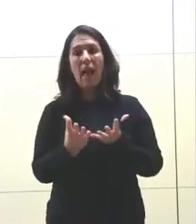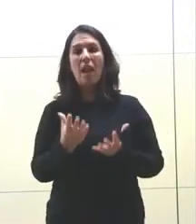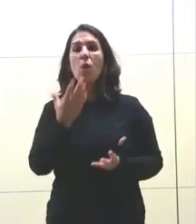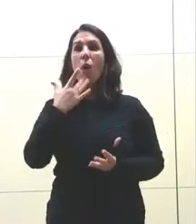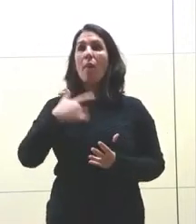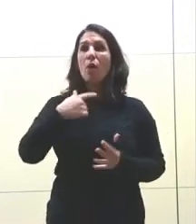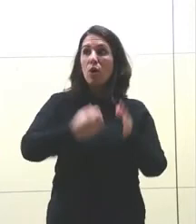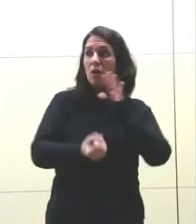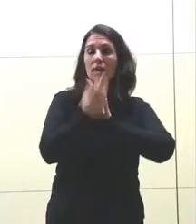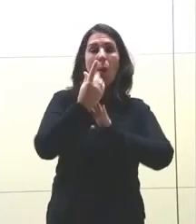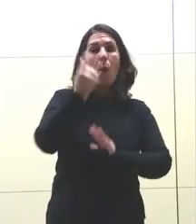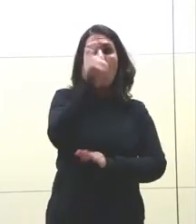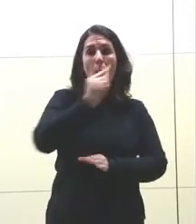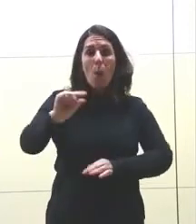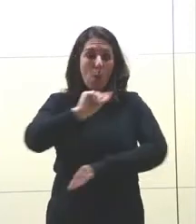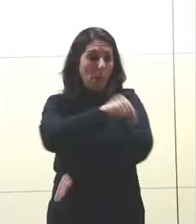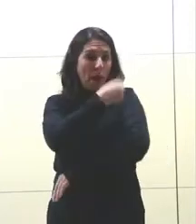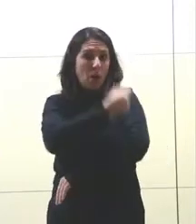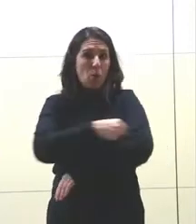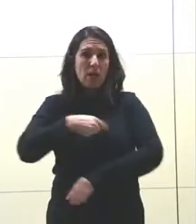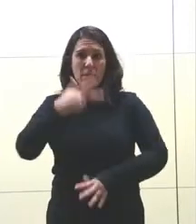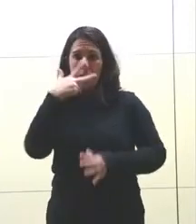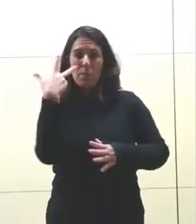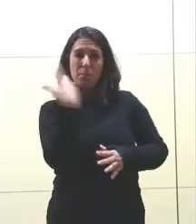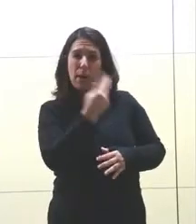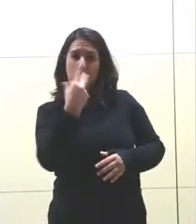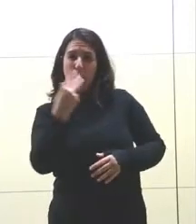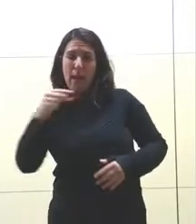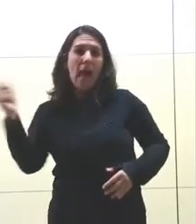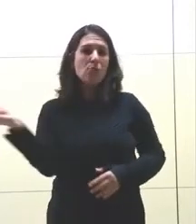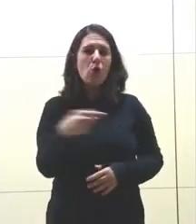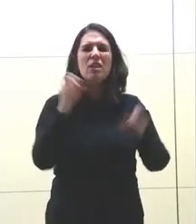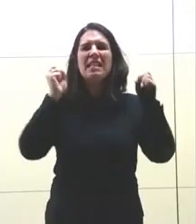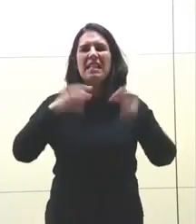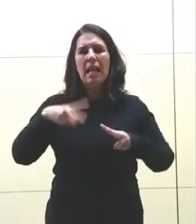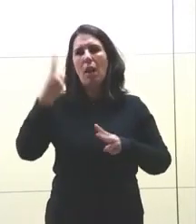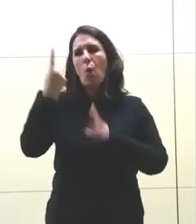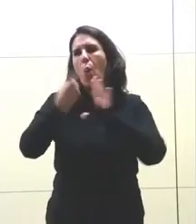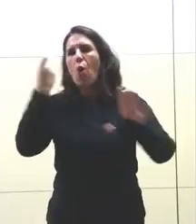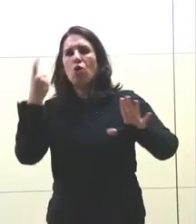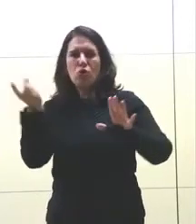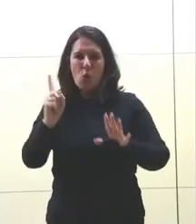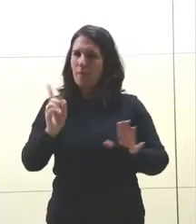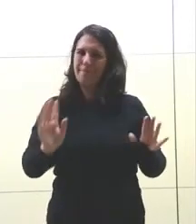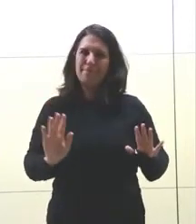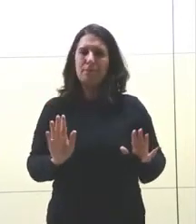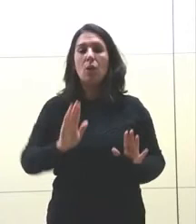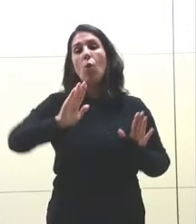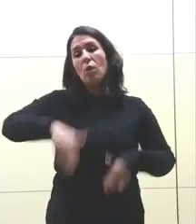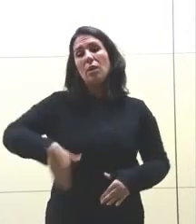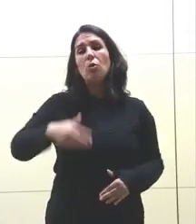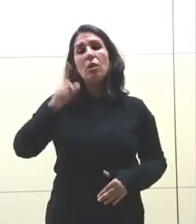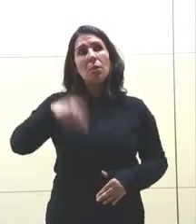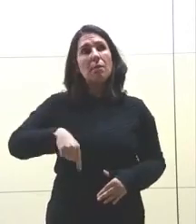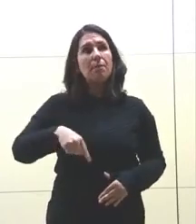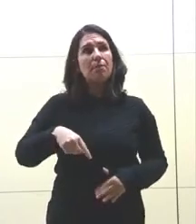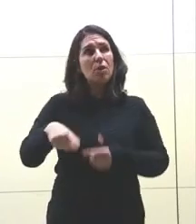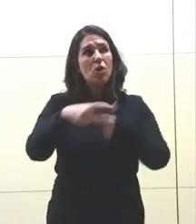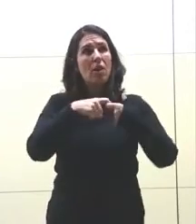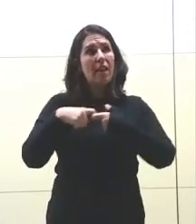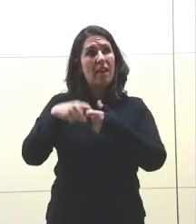que suministrarlas a todo el mundo sin excepción. Importancia de la confianza y la solidaridad de la población en